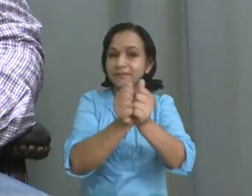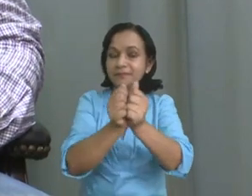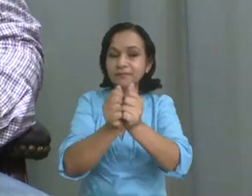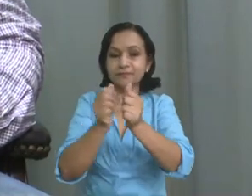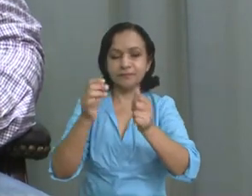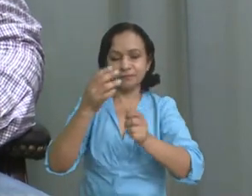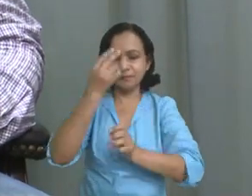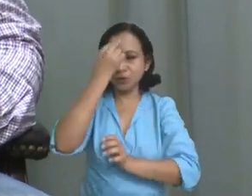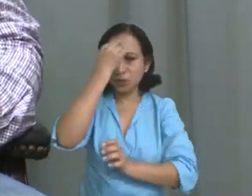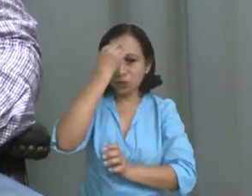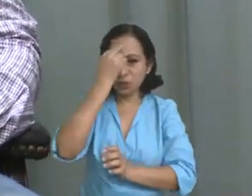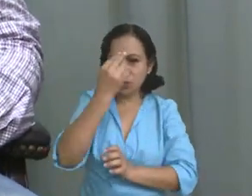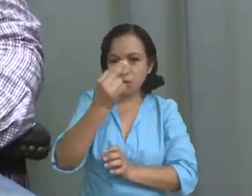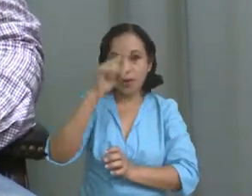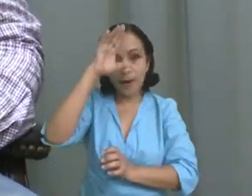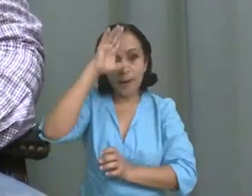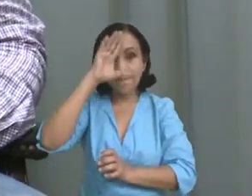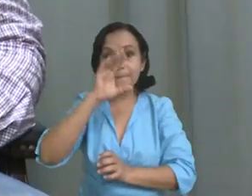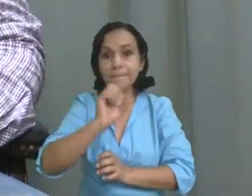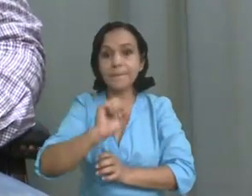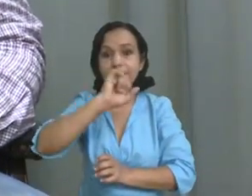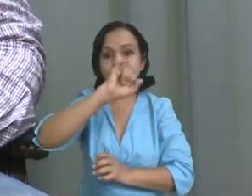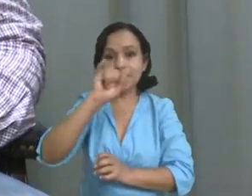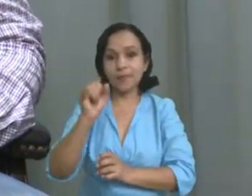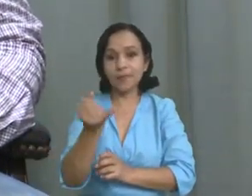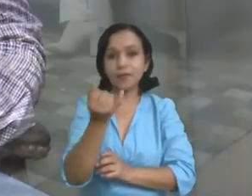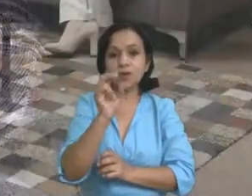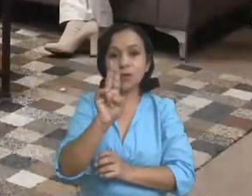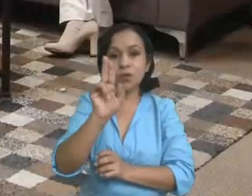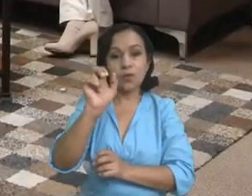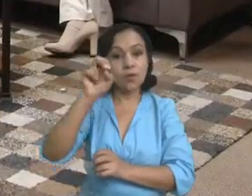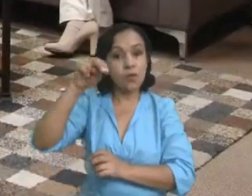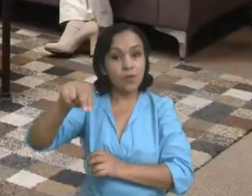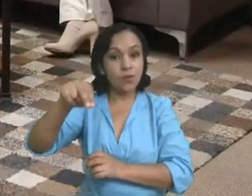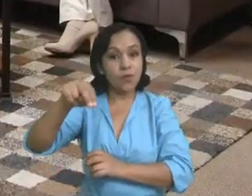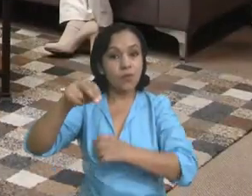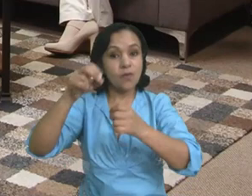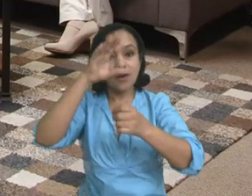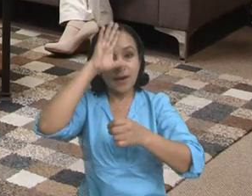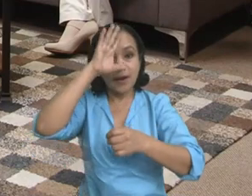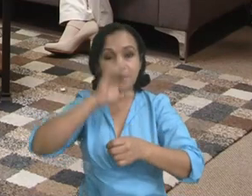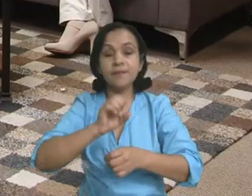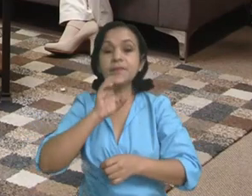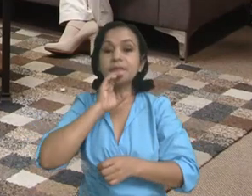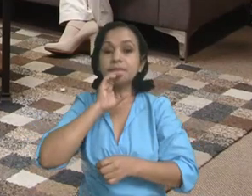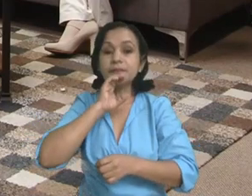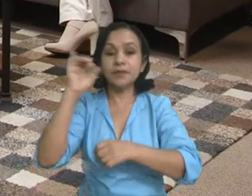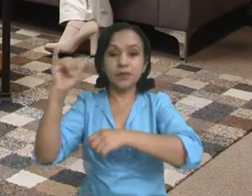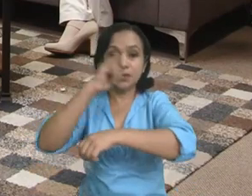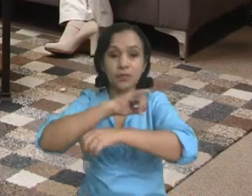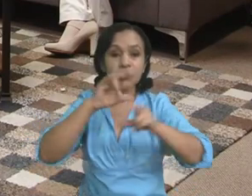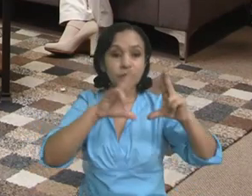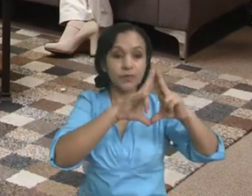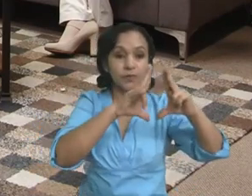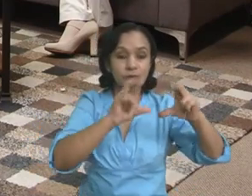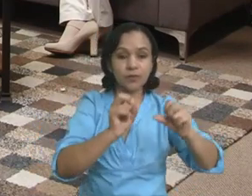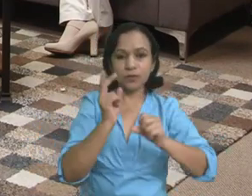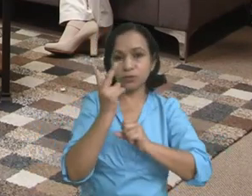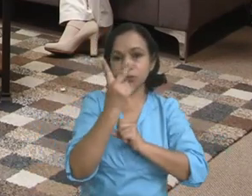el excelentísimo señor embajador Juan Carlos Hernández Padrón, embajador de Cuba en Nicaragua, y junto a él, pues,